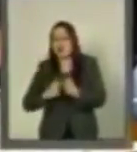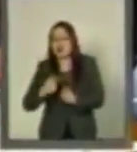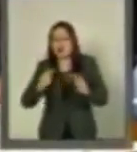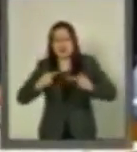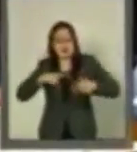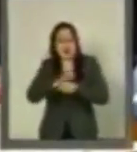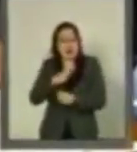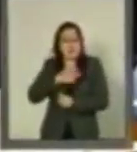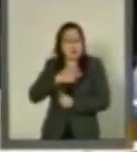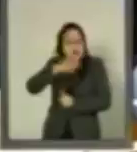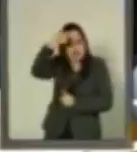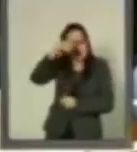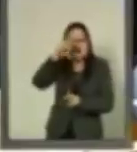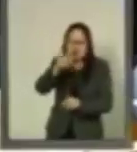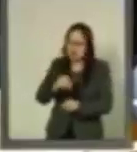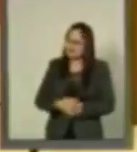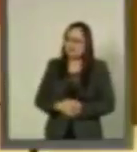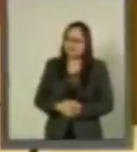tema personal.